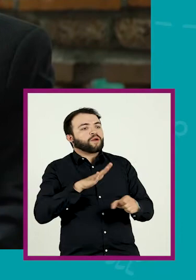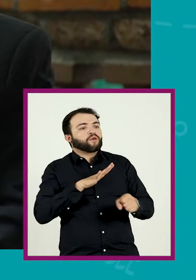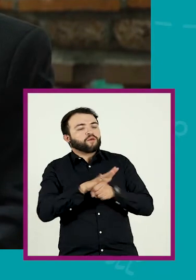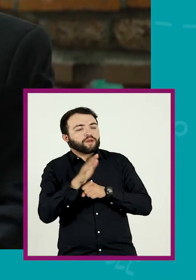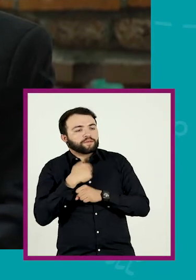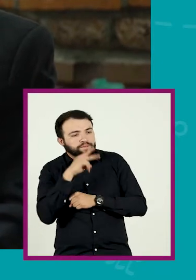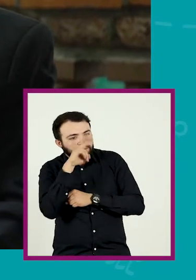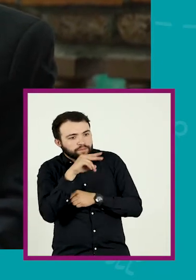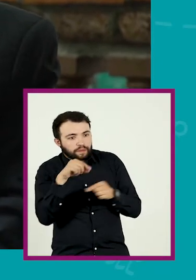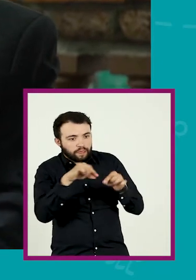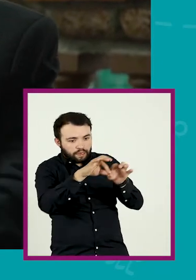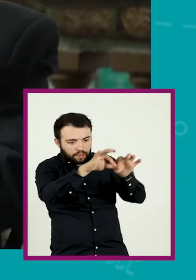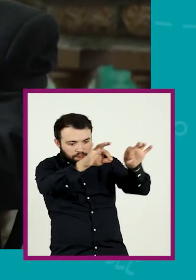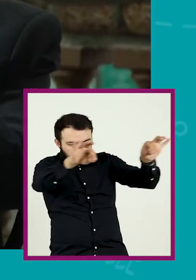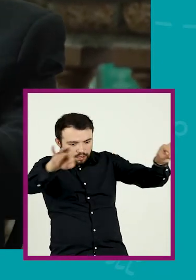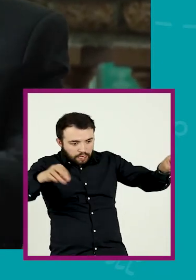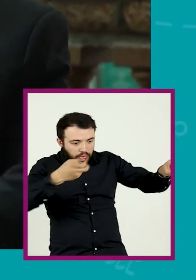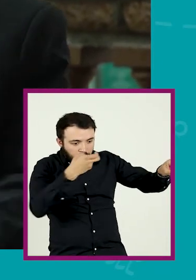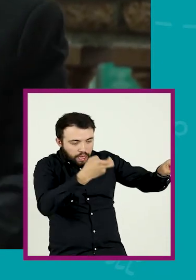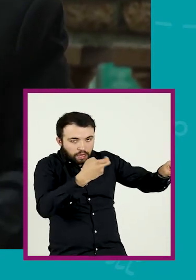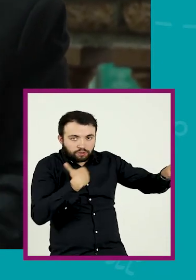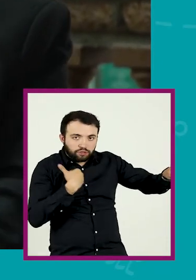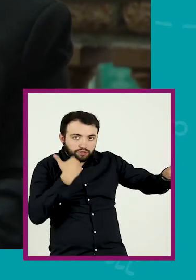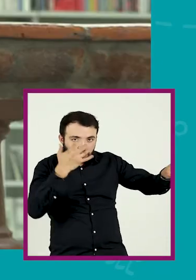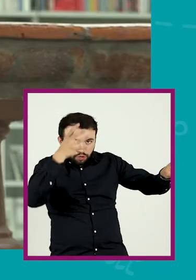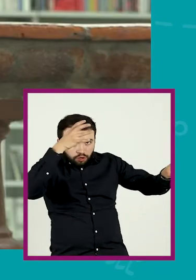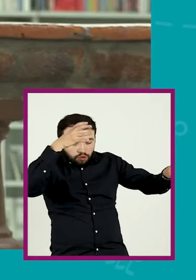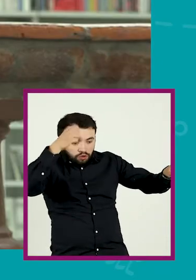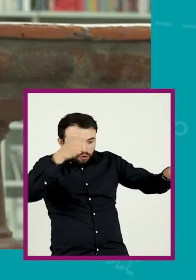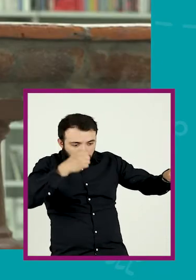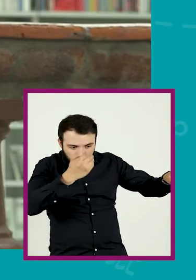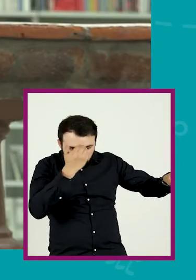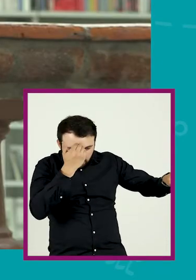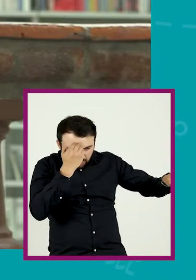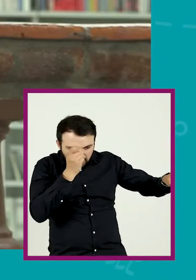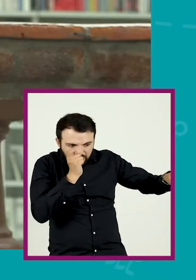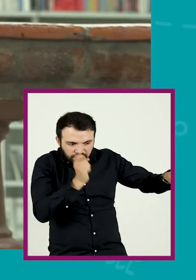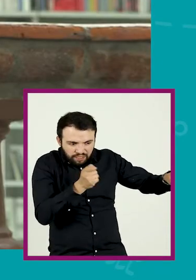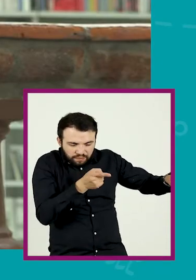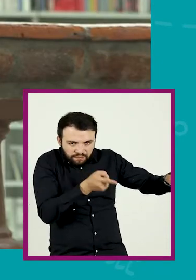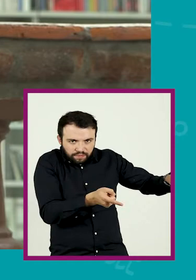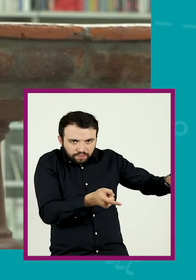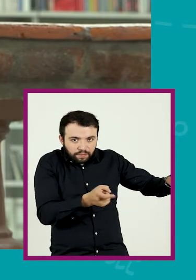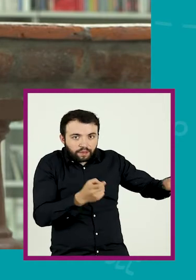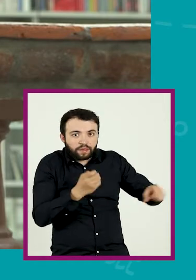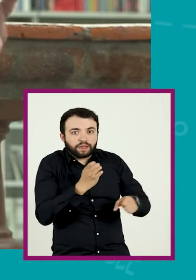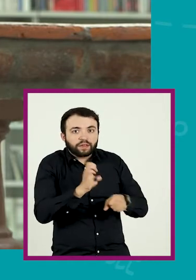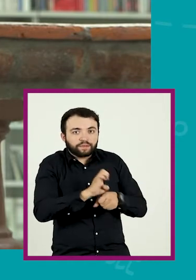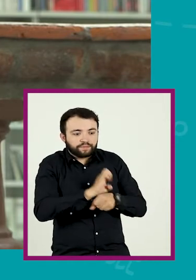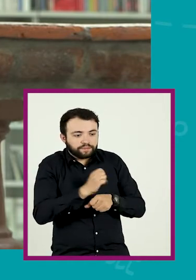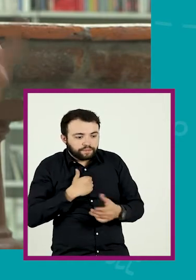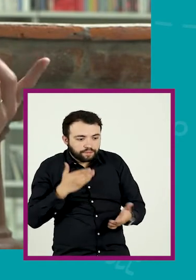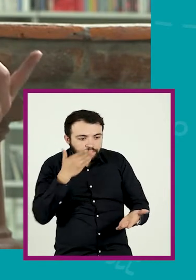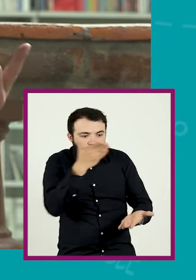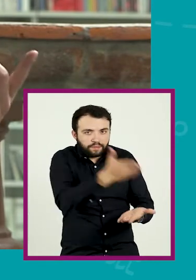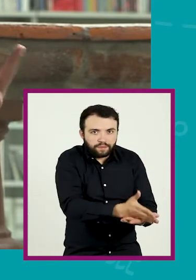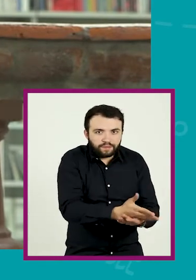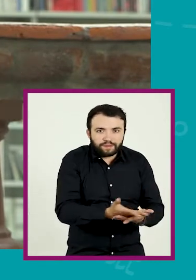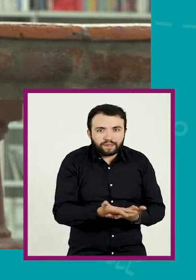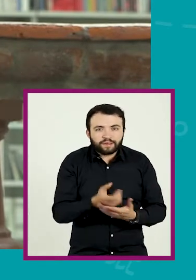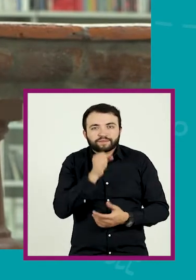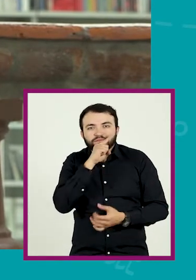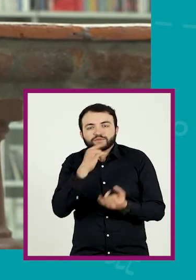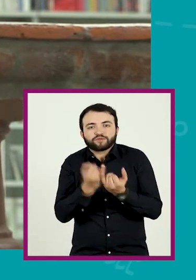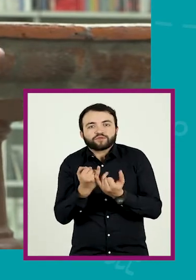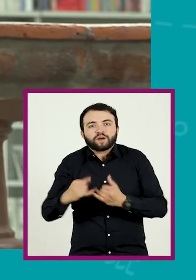conocimiento. Las condiciones mismas que hacen posible, condiciones mismas, ¿no? Claro. Sí. O antes de actuar es necesario poner los límites de la acción, ¿no?